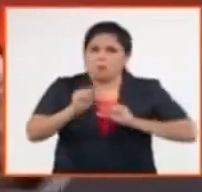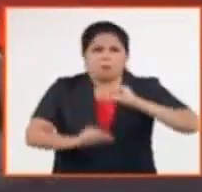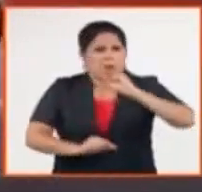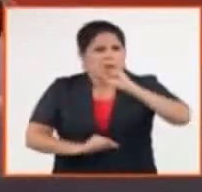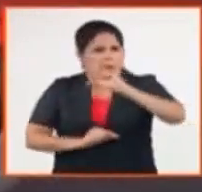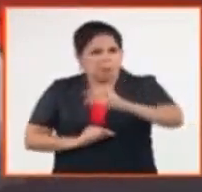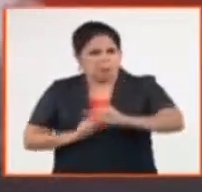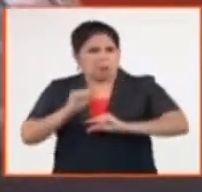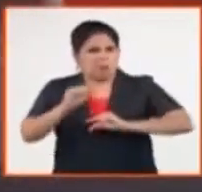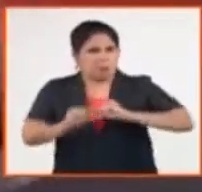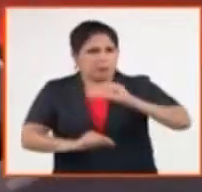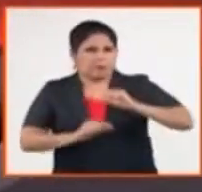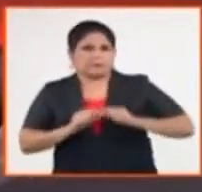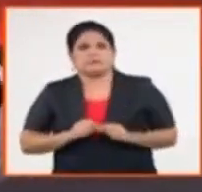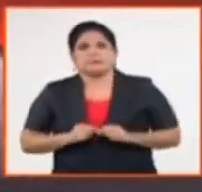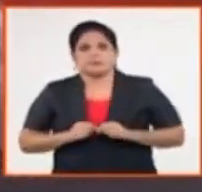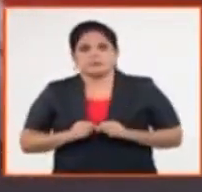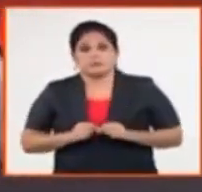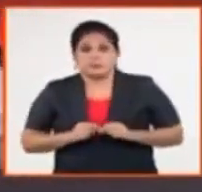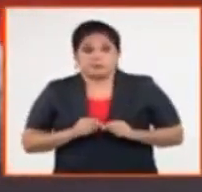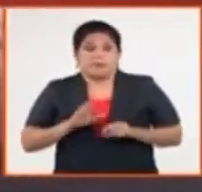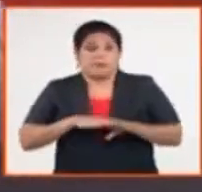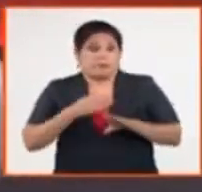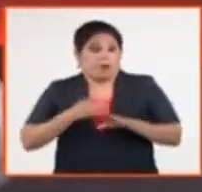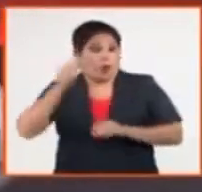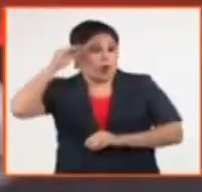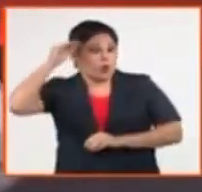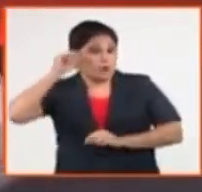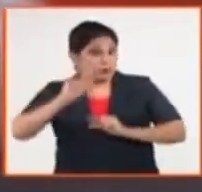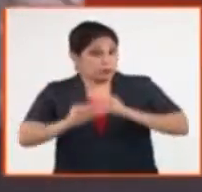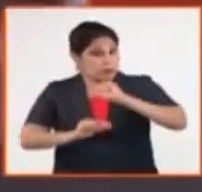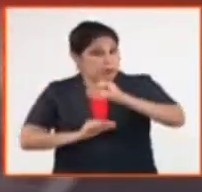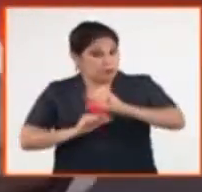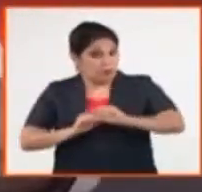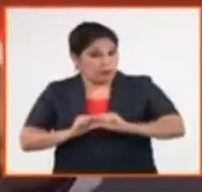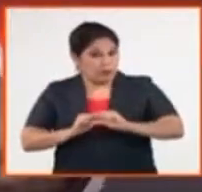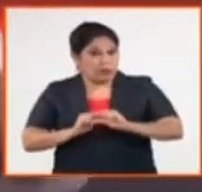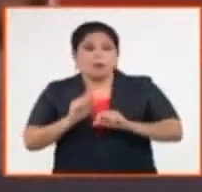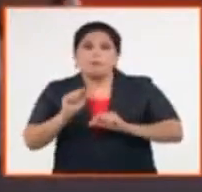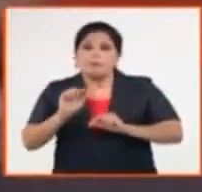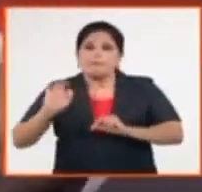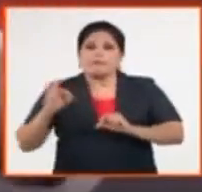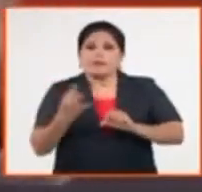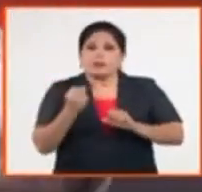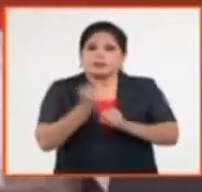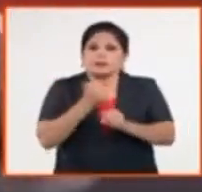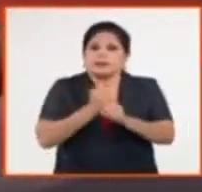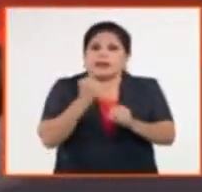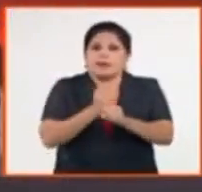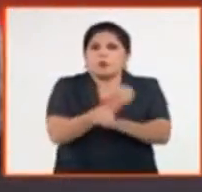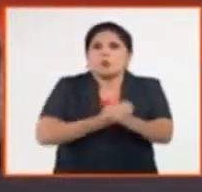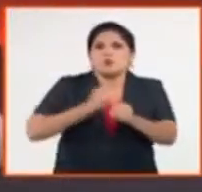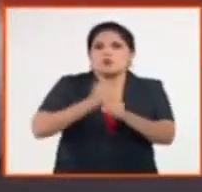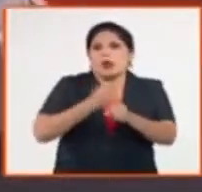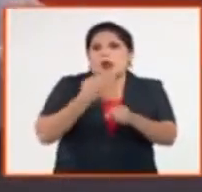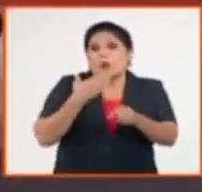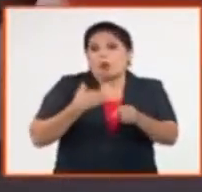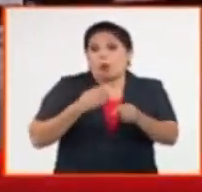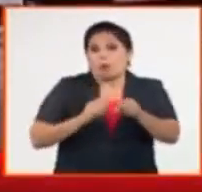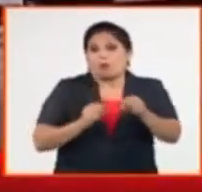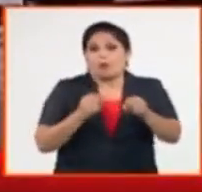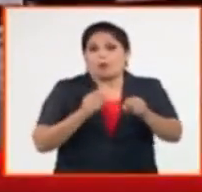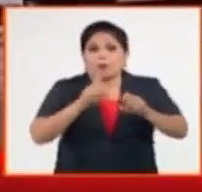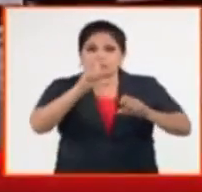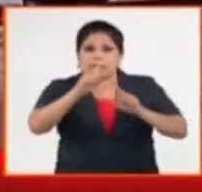conocimiento y con ese conocimiento iremos perfeccionando cómo utilizar las herramientas que tenemos. Afinando la